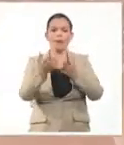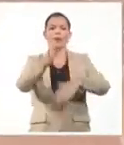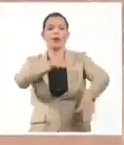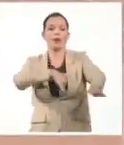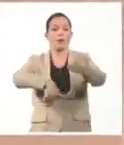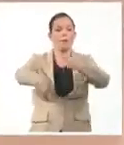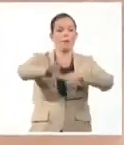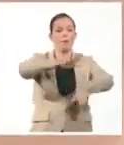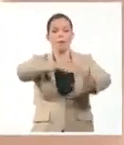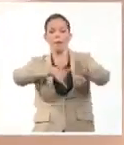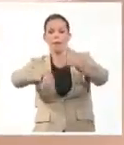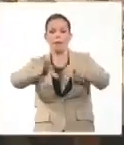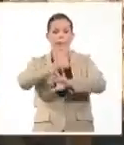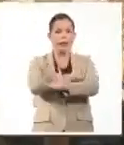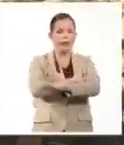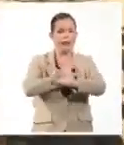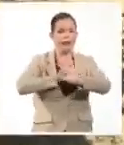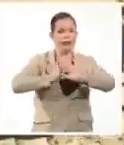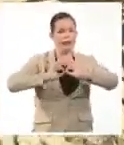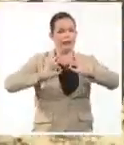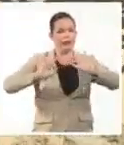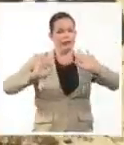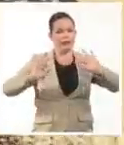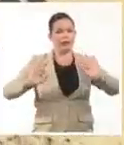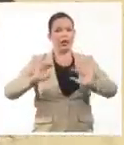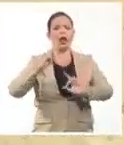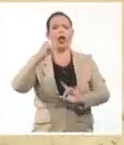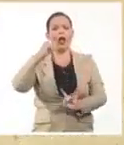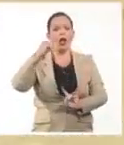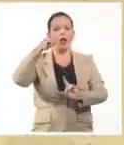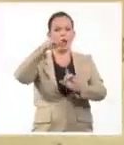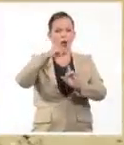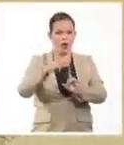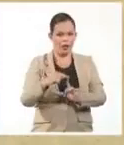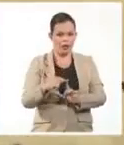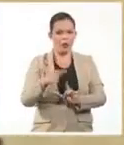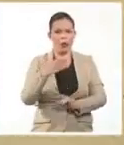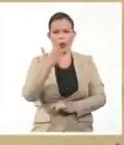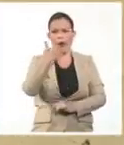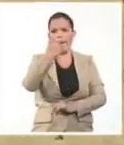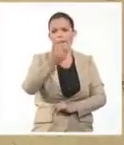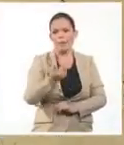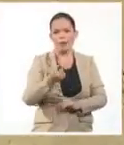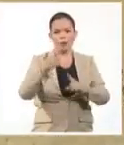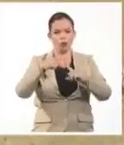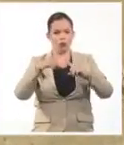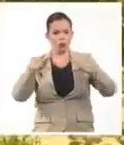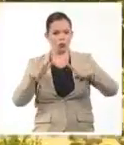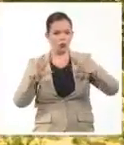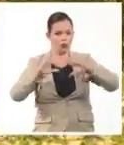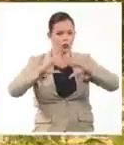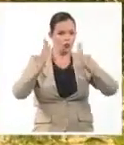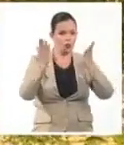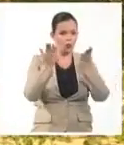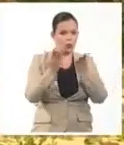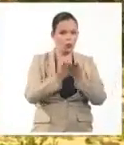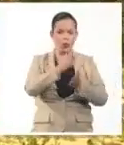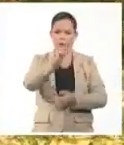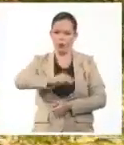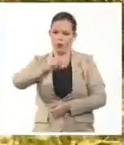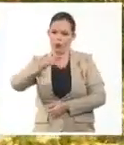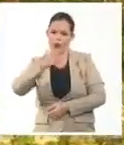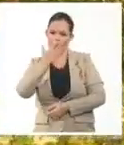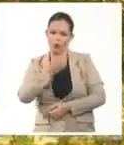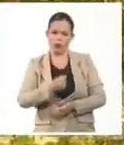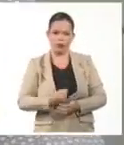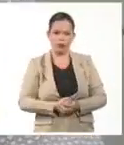y El Francés son objeto de acciones que permitirán una estadía más confortable para los visitantes. En